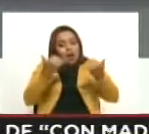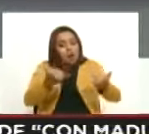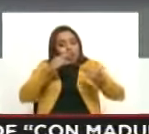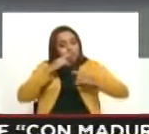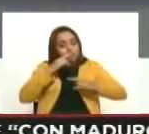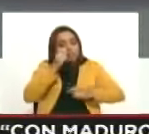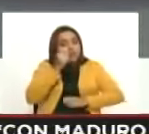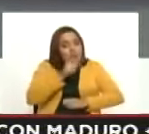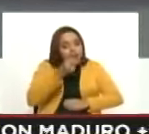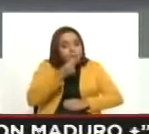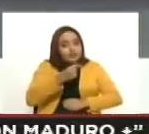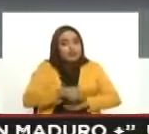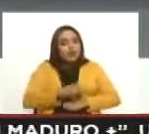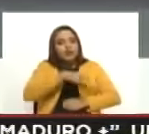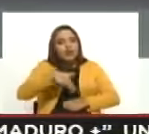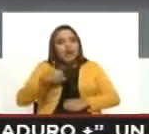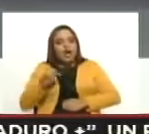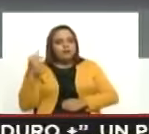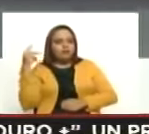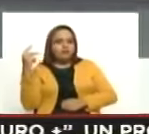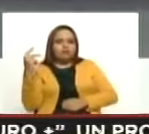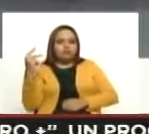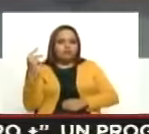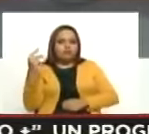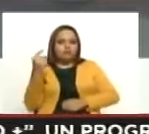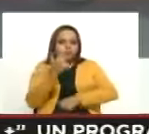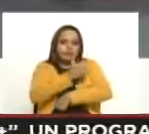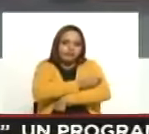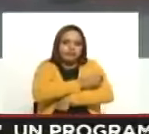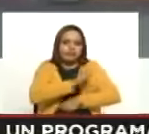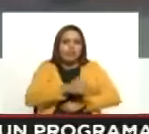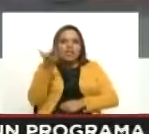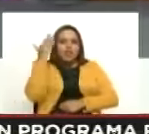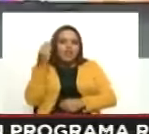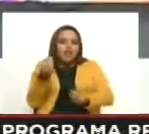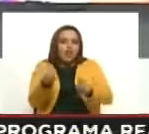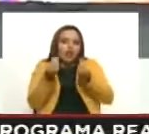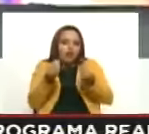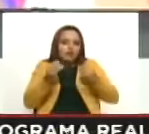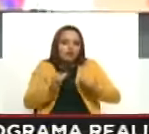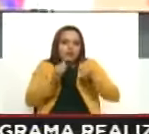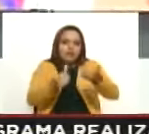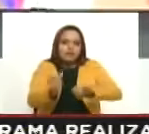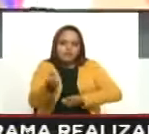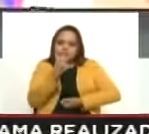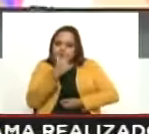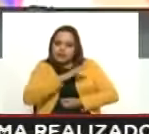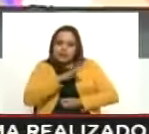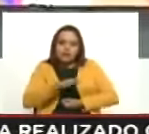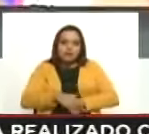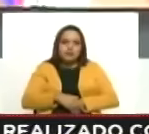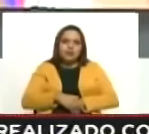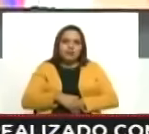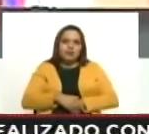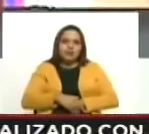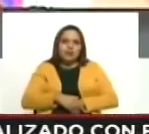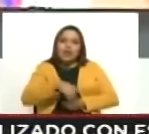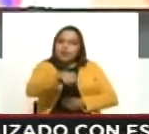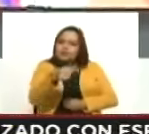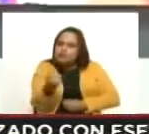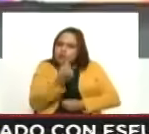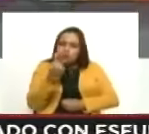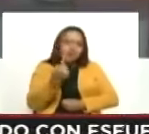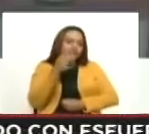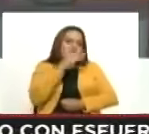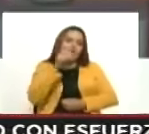Nosotros vamos a tener la inyectadora en la mano, para saber cuándo aplicar la medicina. Ahora, esto no es por la propia solo, aquí hay un